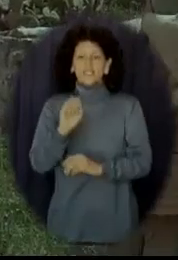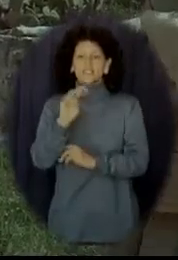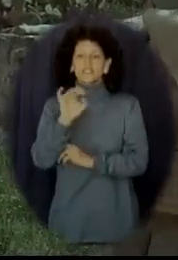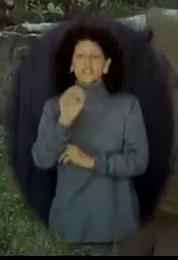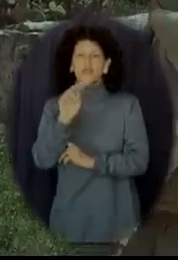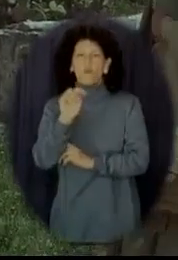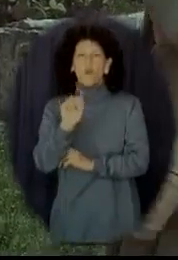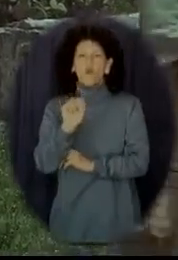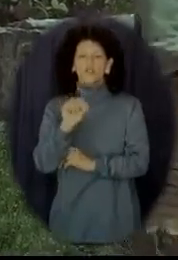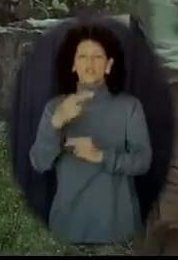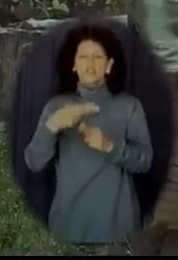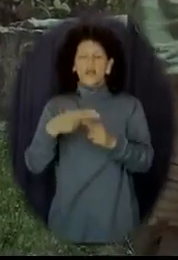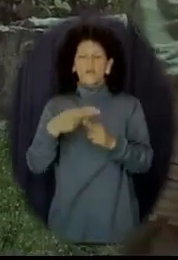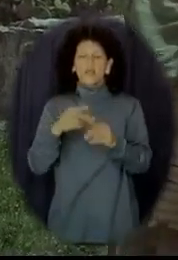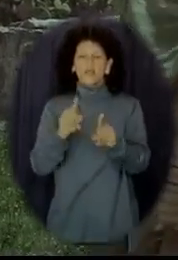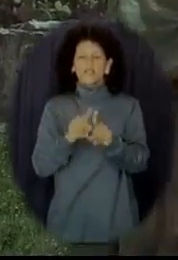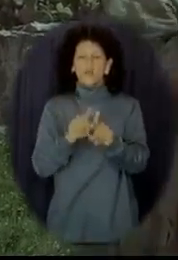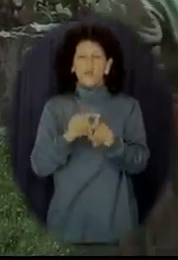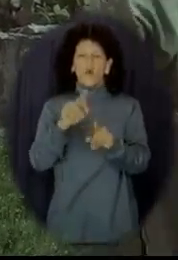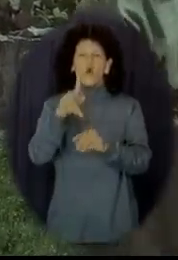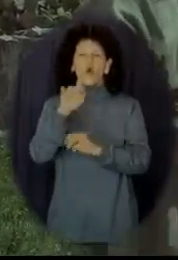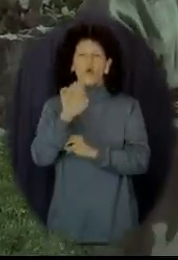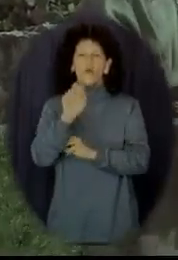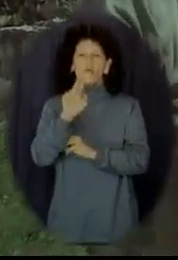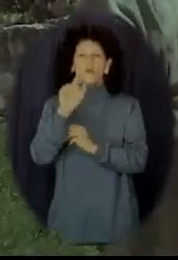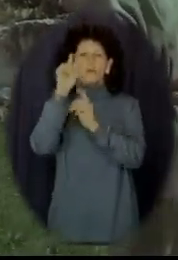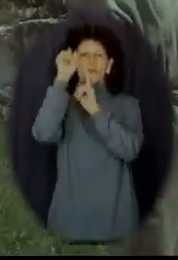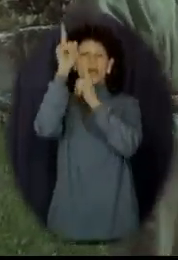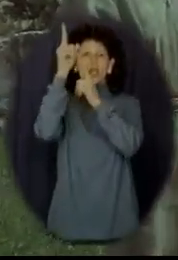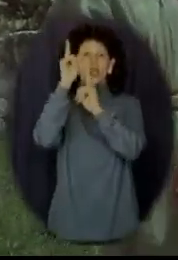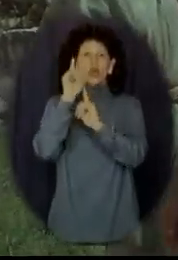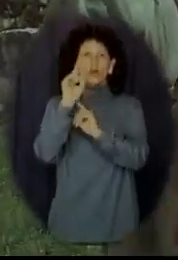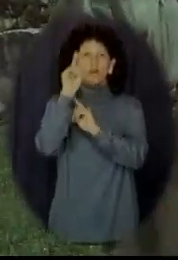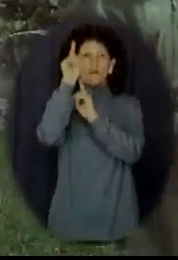Simón, a quien llamó Pedro.